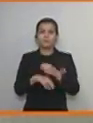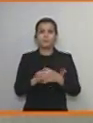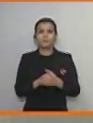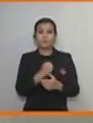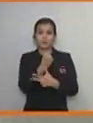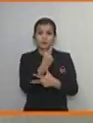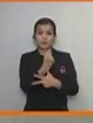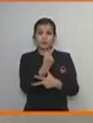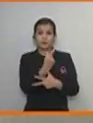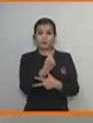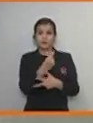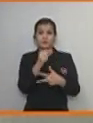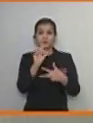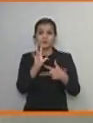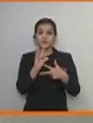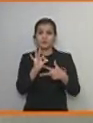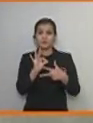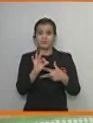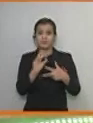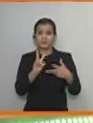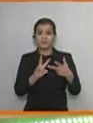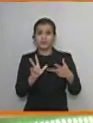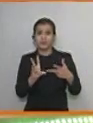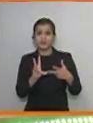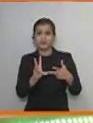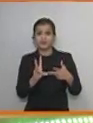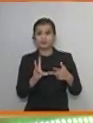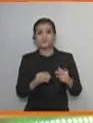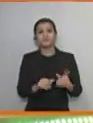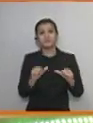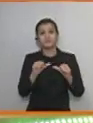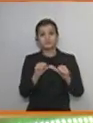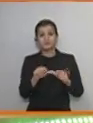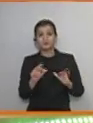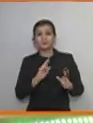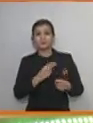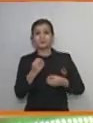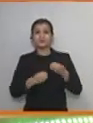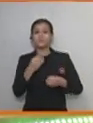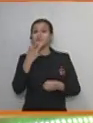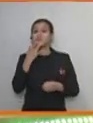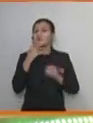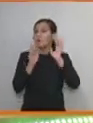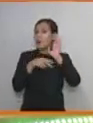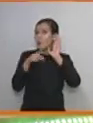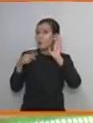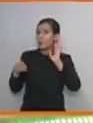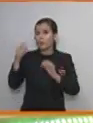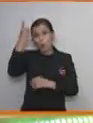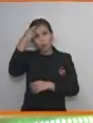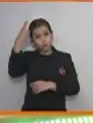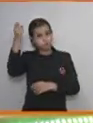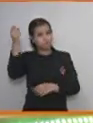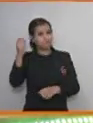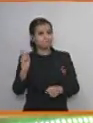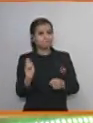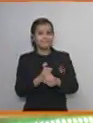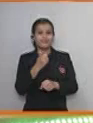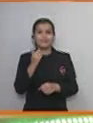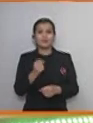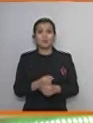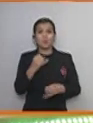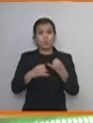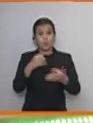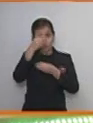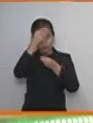son 11, 79 y 27. Continuamos con nuestro juego favorito de la diaria, sueña y gana con él. Jugador,